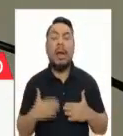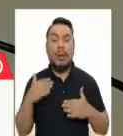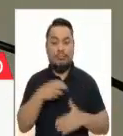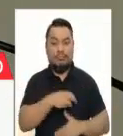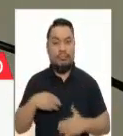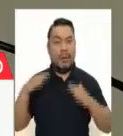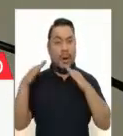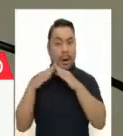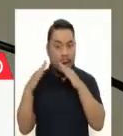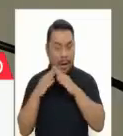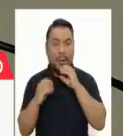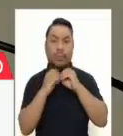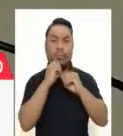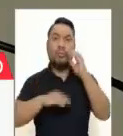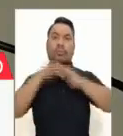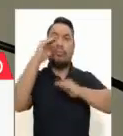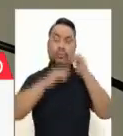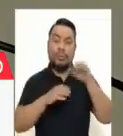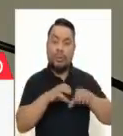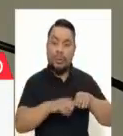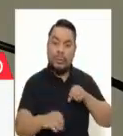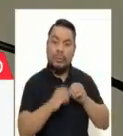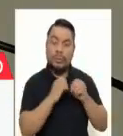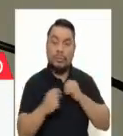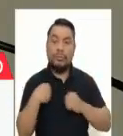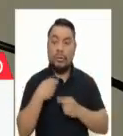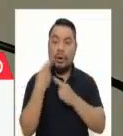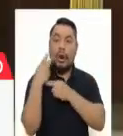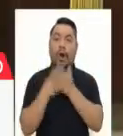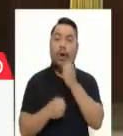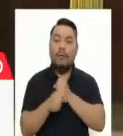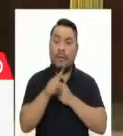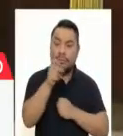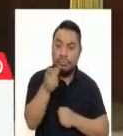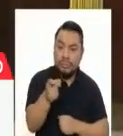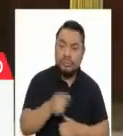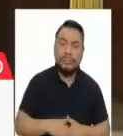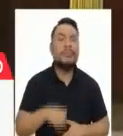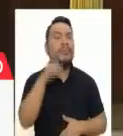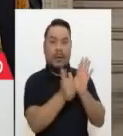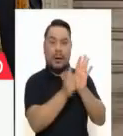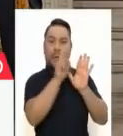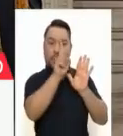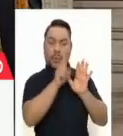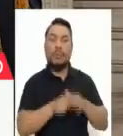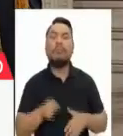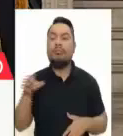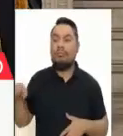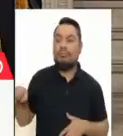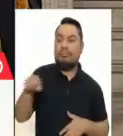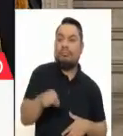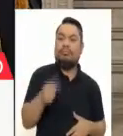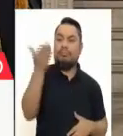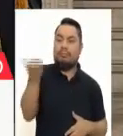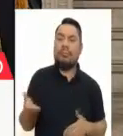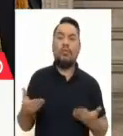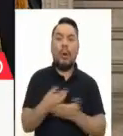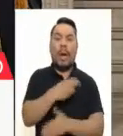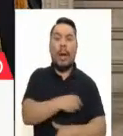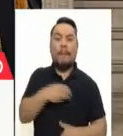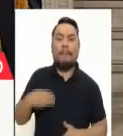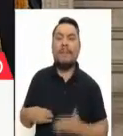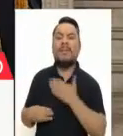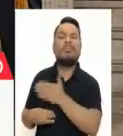el despacho de vivienda construcción y saneamiento que le confío juro nombrar ministro de